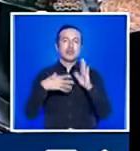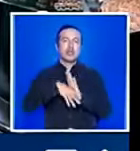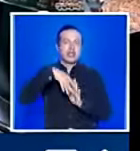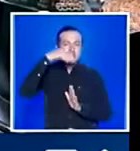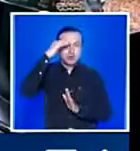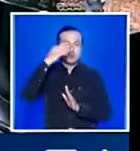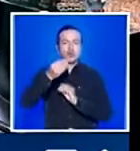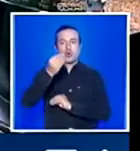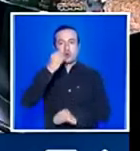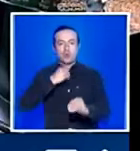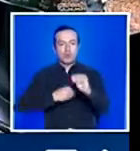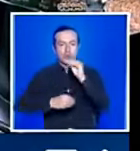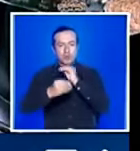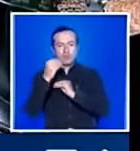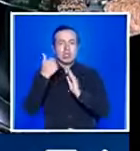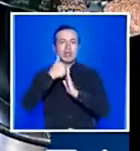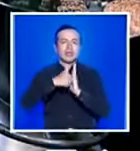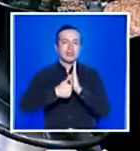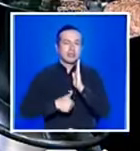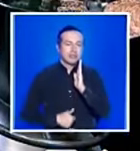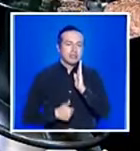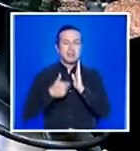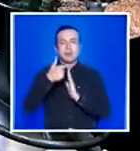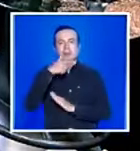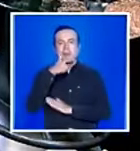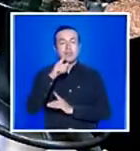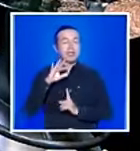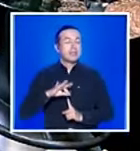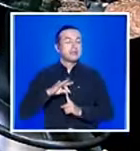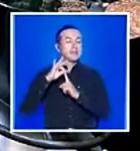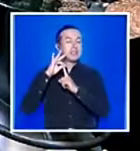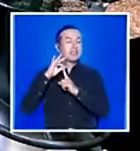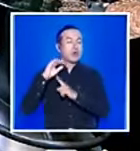visto gastronomía, artesanía, bebidas únicas en el mundo, únicas en el país.